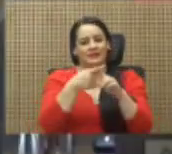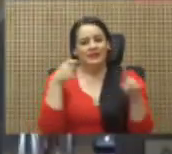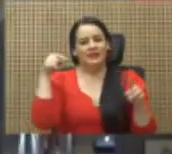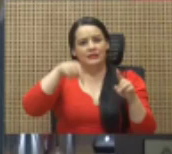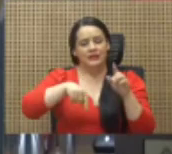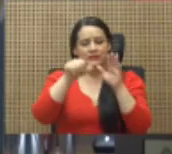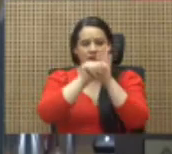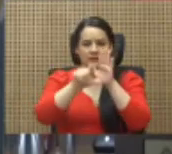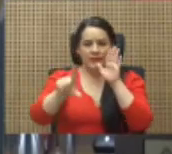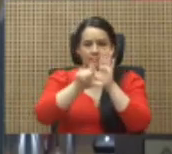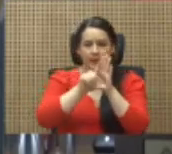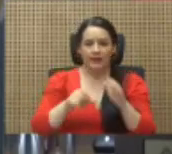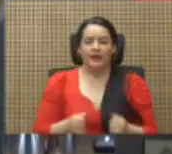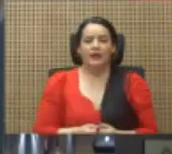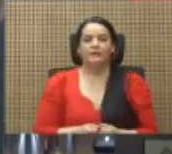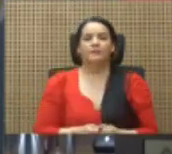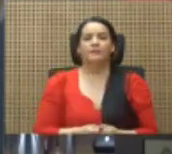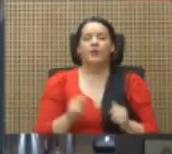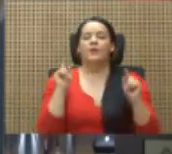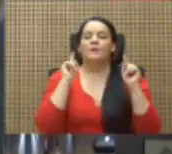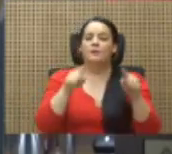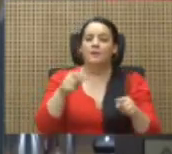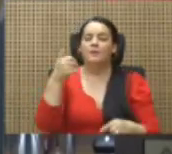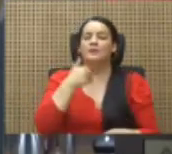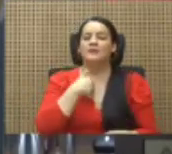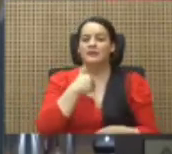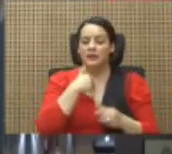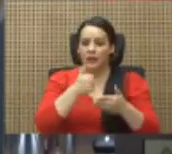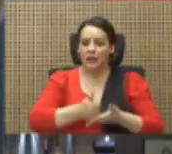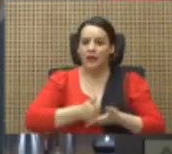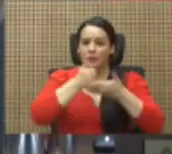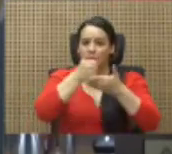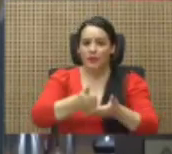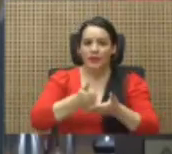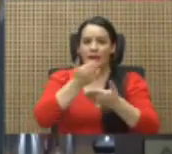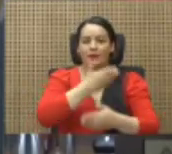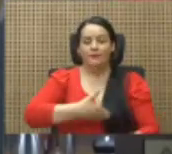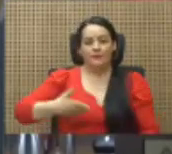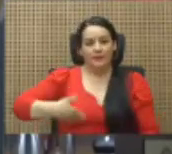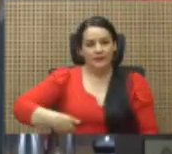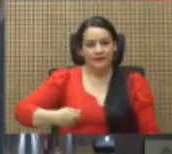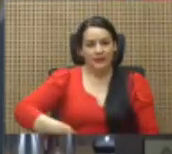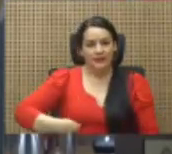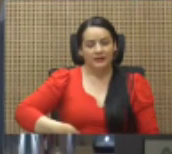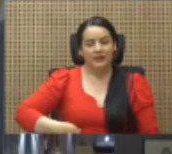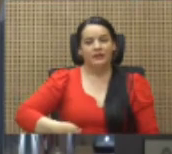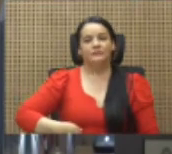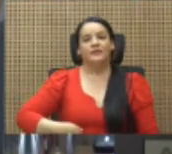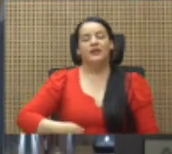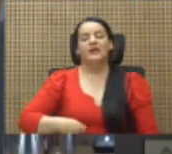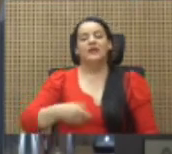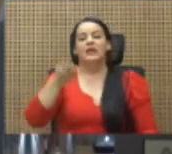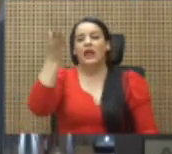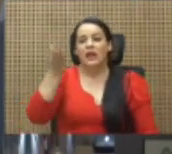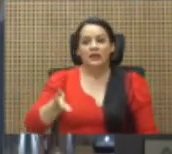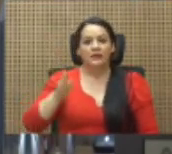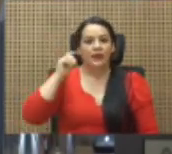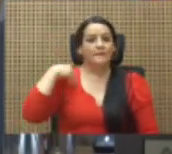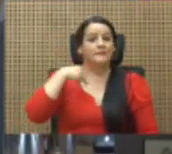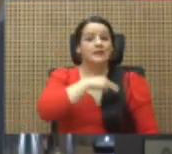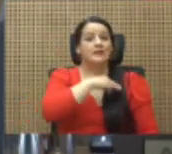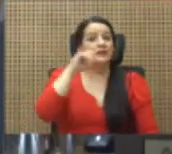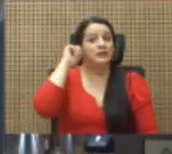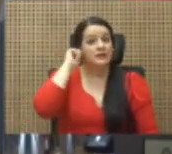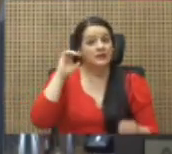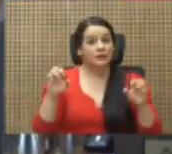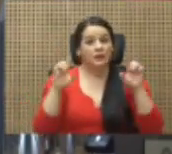Asamblea Legislativa vamos a tener que ayudarle al presidente y a la señora ministra de Educación Pública,